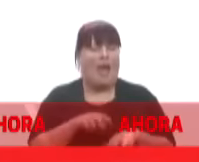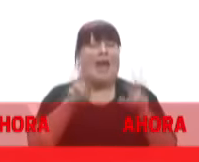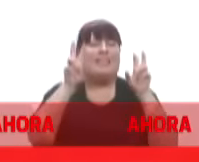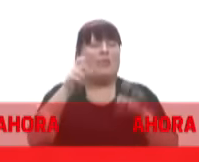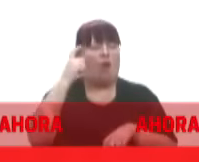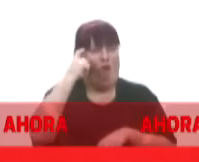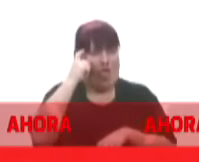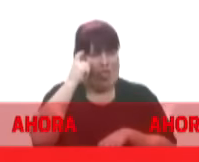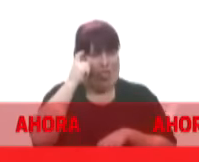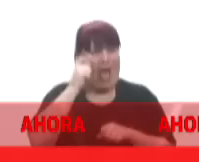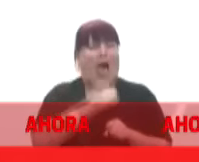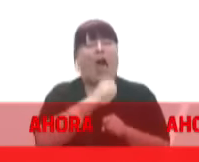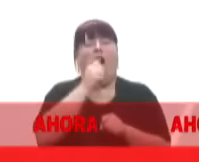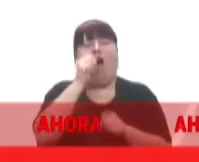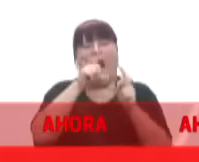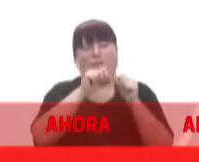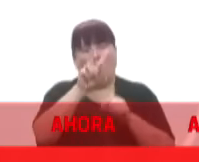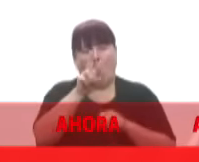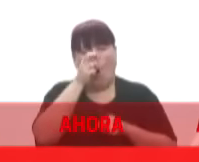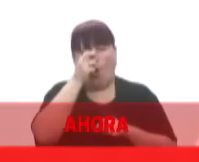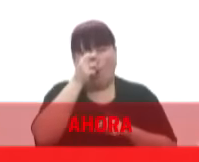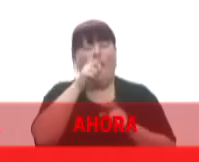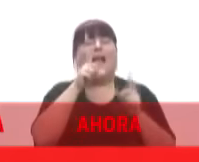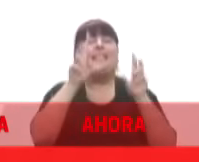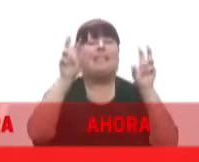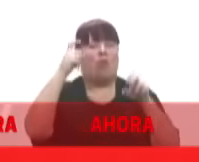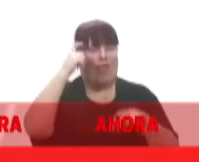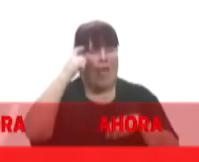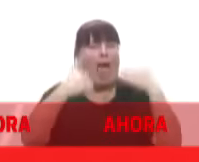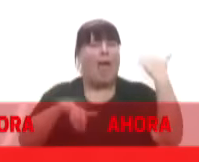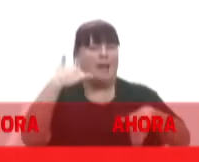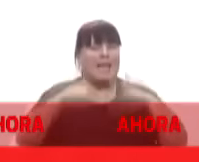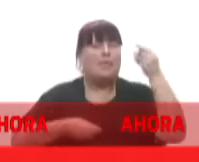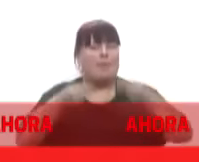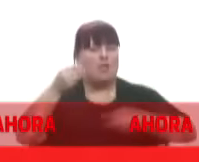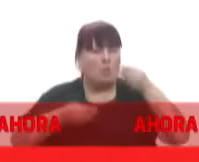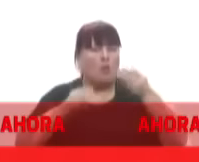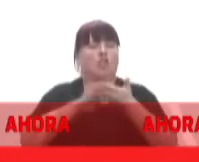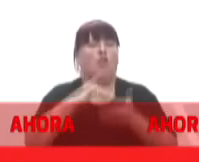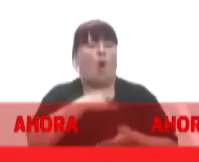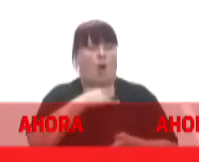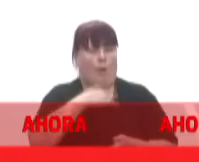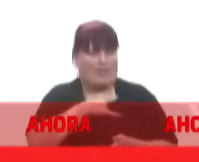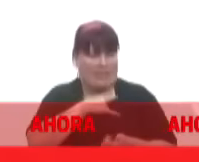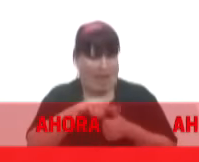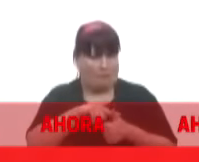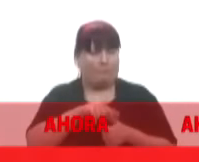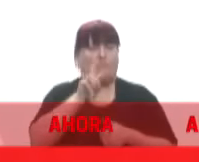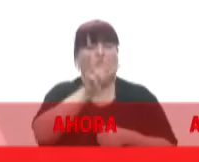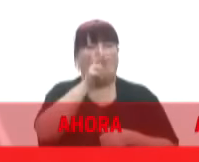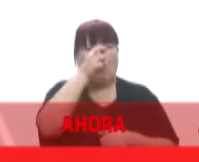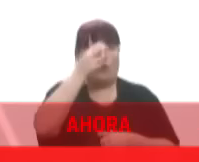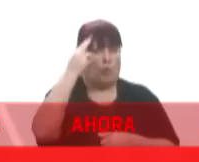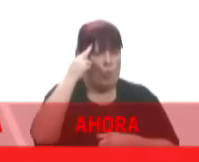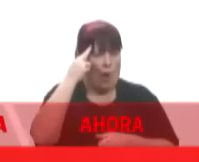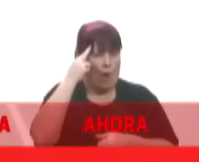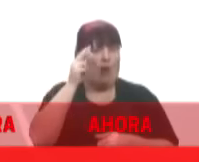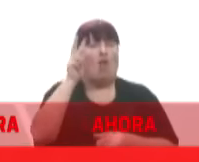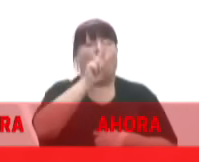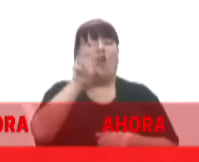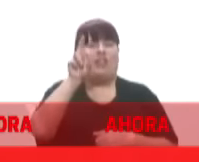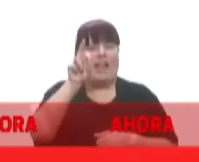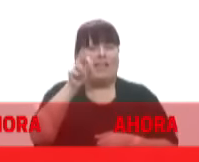10, artículo 229, el título 10 es emergencia presupuestaria del sistema universitario, es el 229,